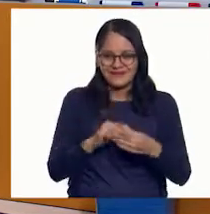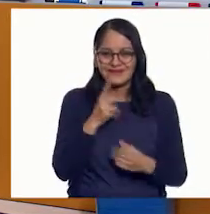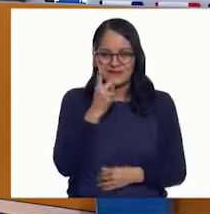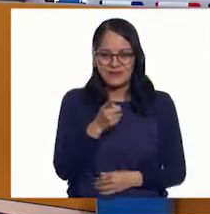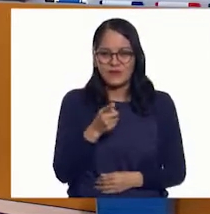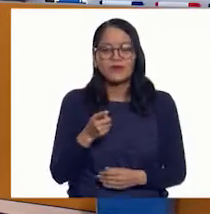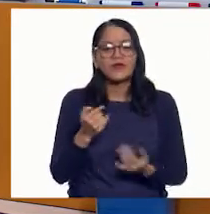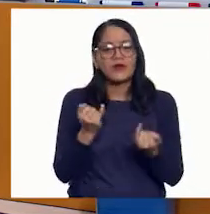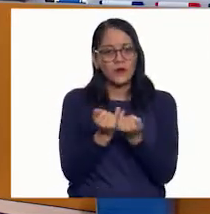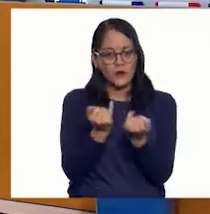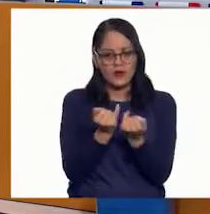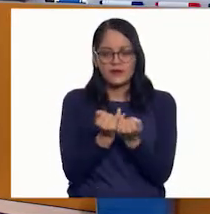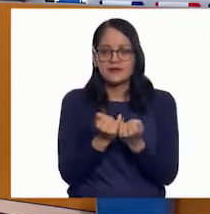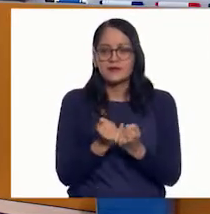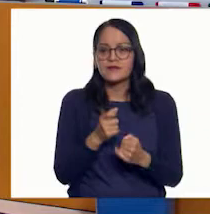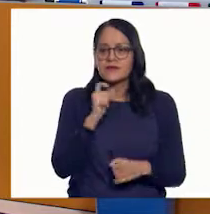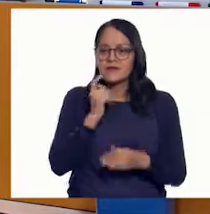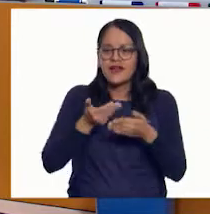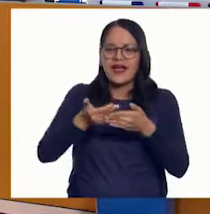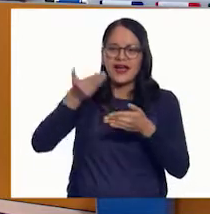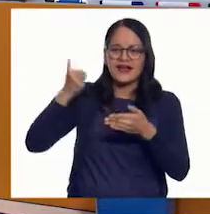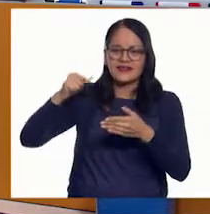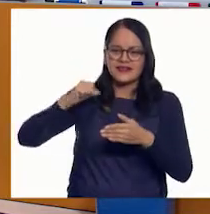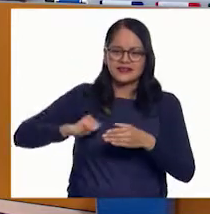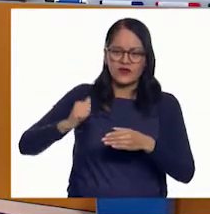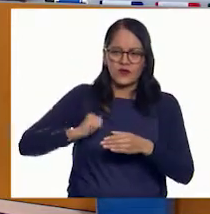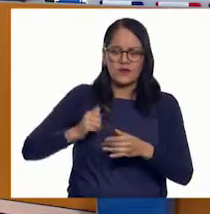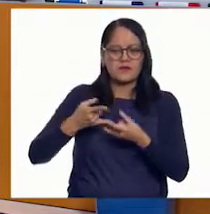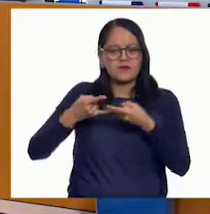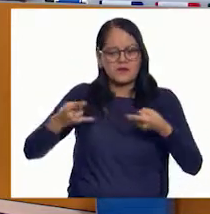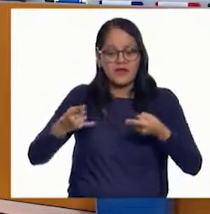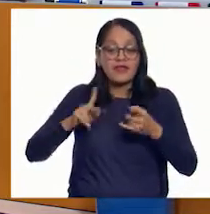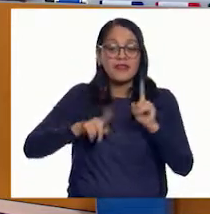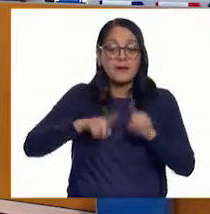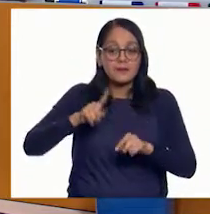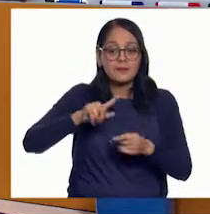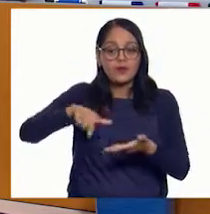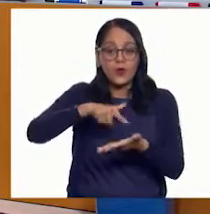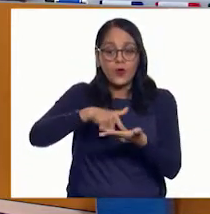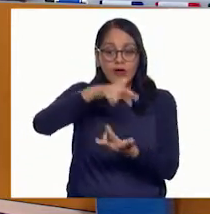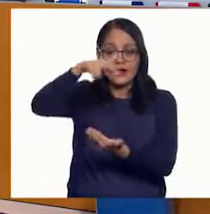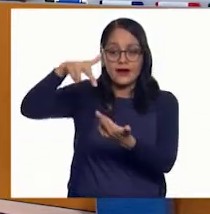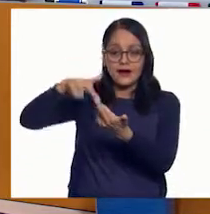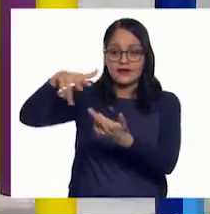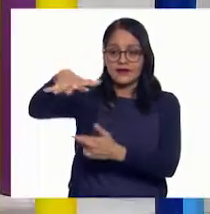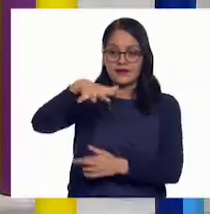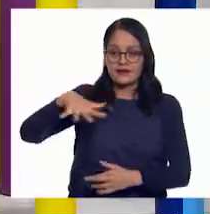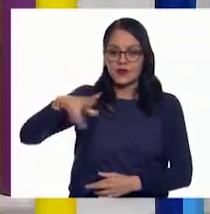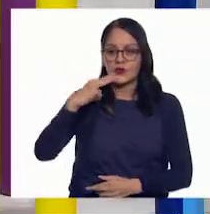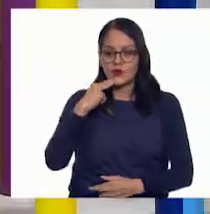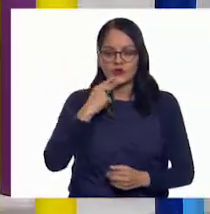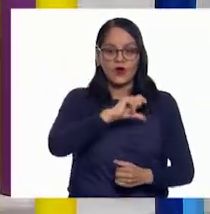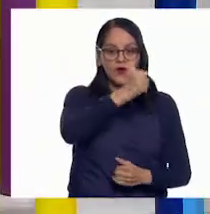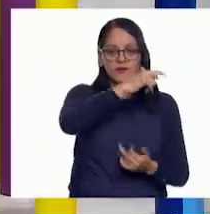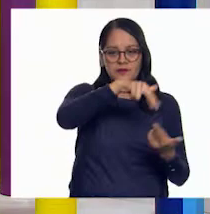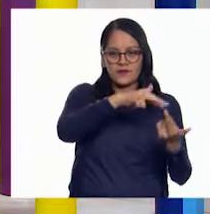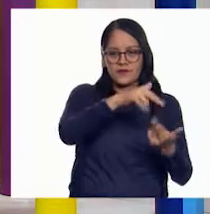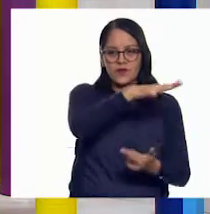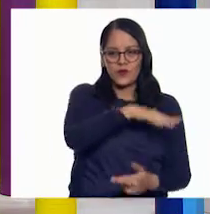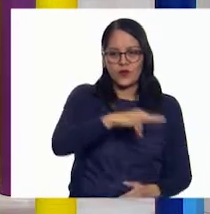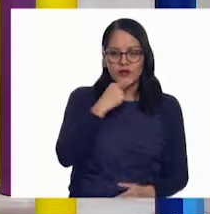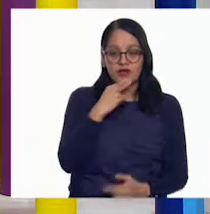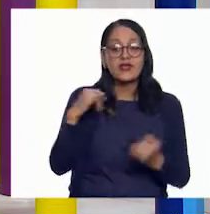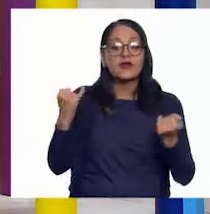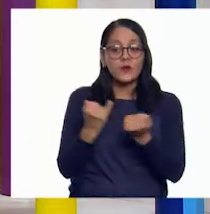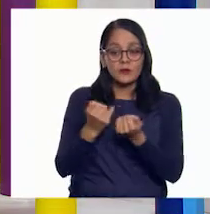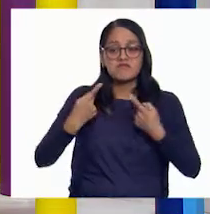del conocimiento pues ancestral y que es dependiendo la región, muchísimas cosas. Sí, que han sido utilizadas de generación